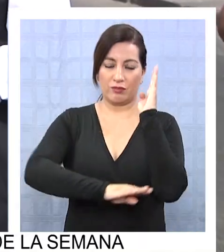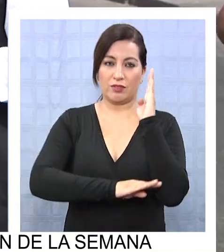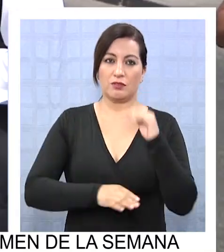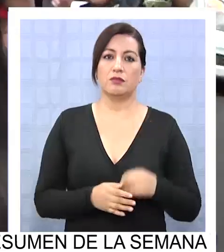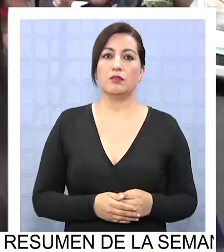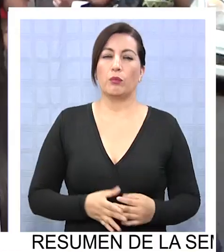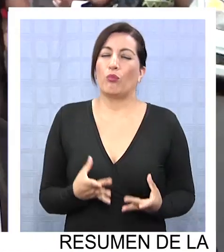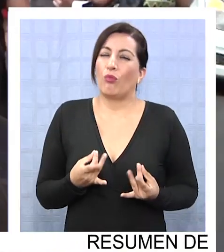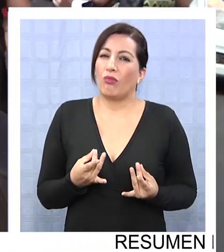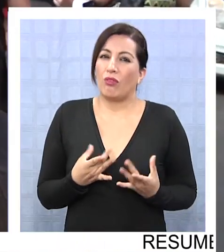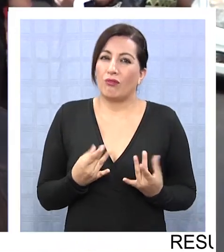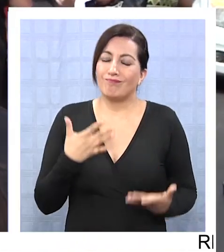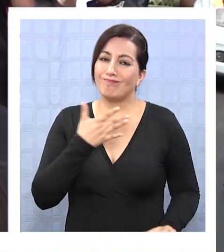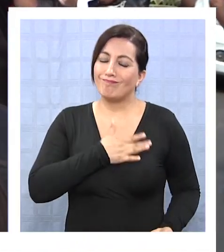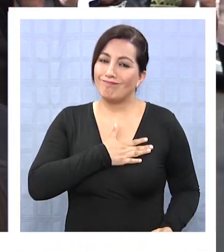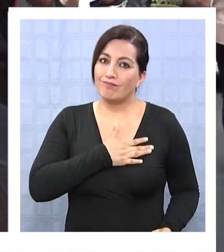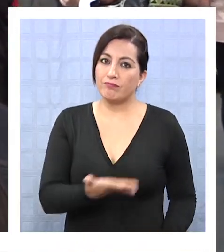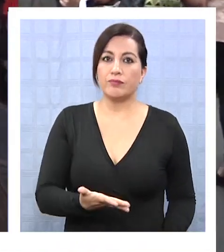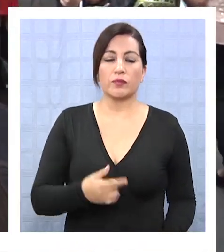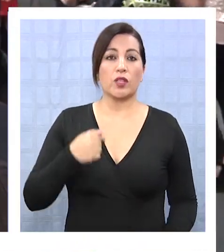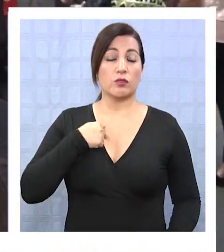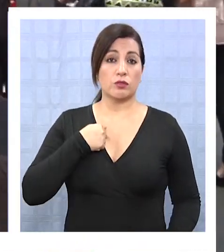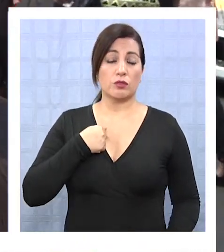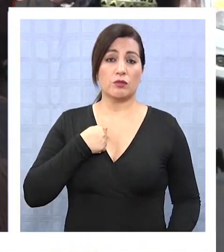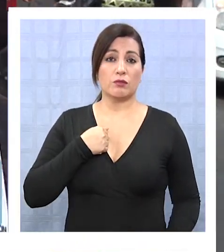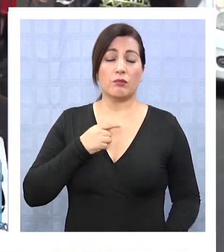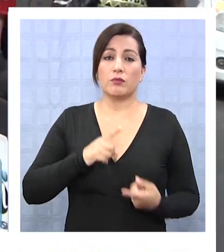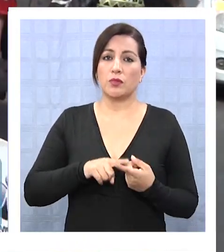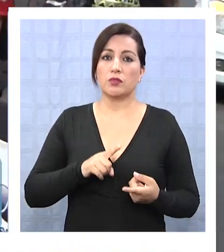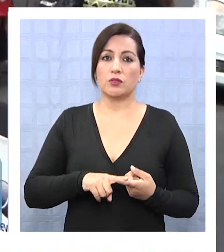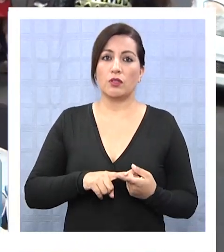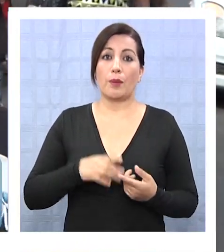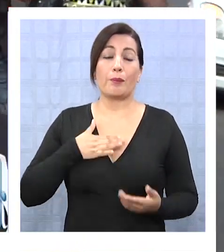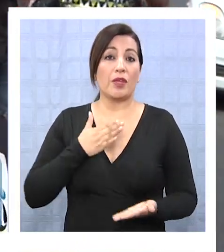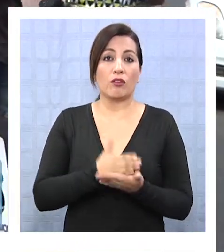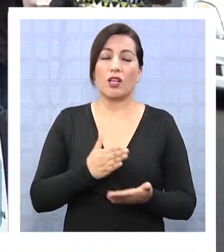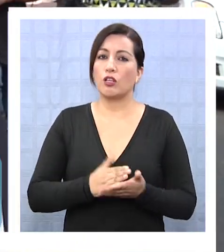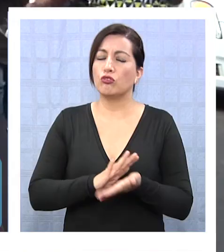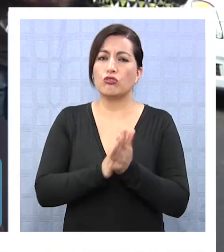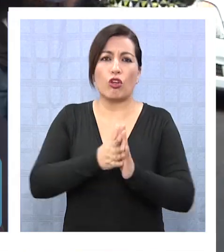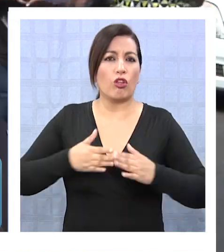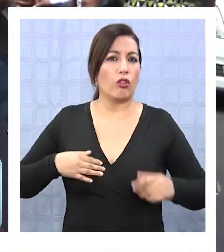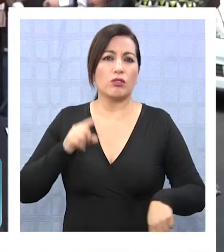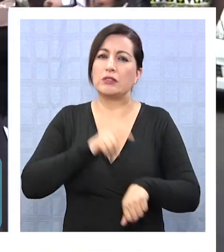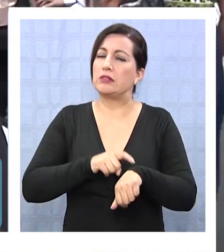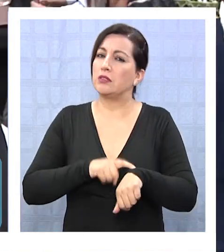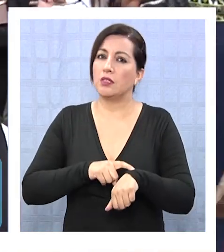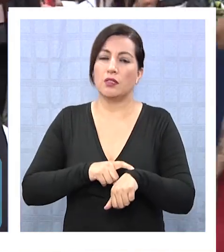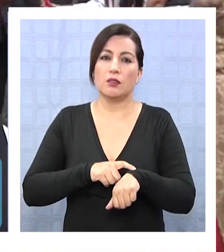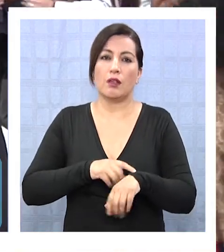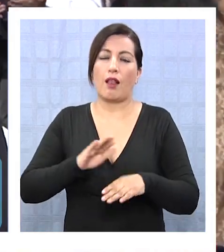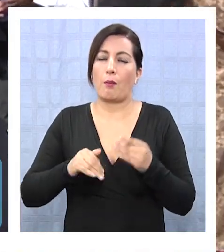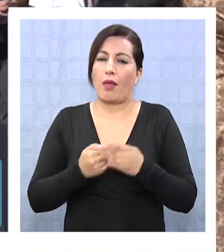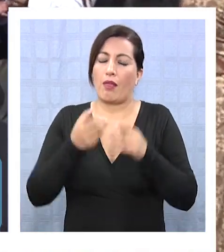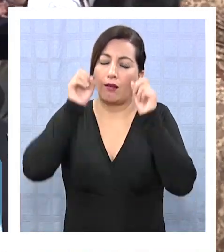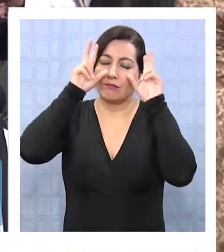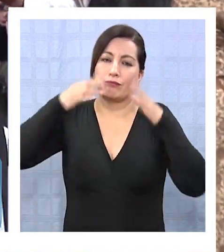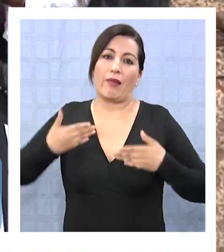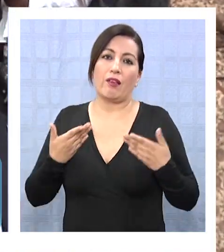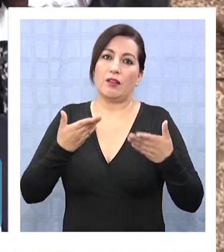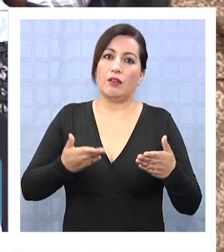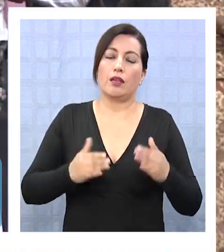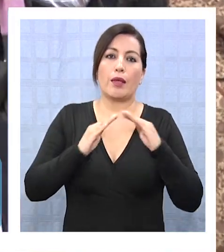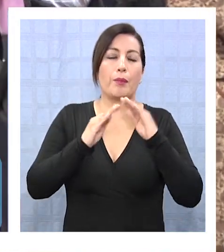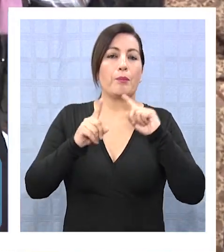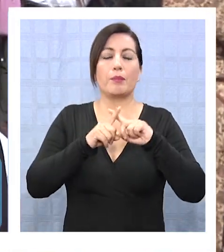Fue muy doloroso, porque yo en lo personal entregué mucho al colegio. Tiempo, levantas temprano,